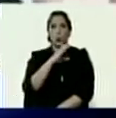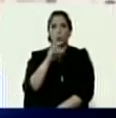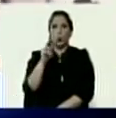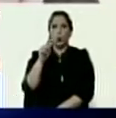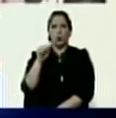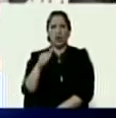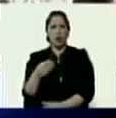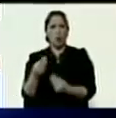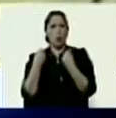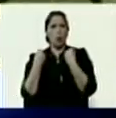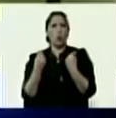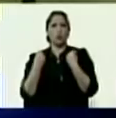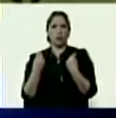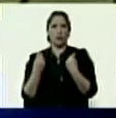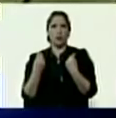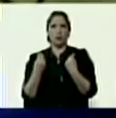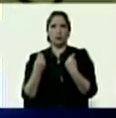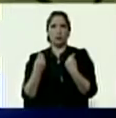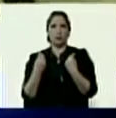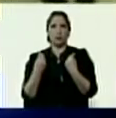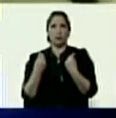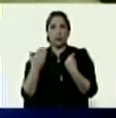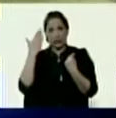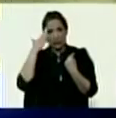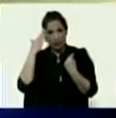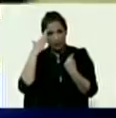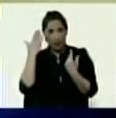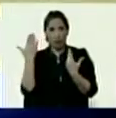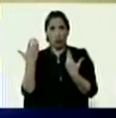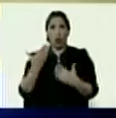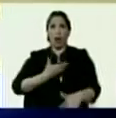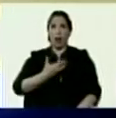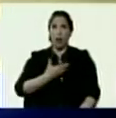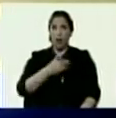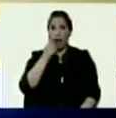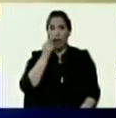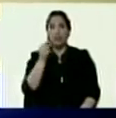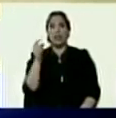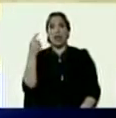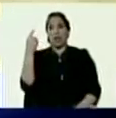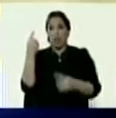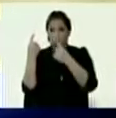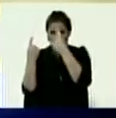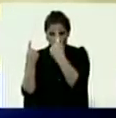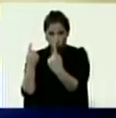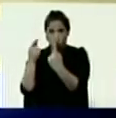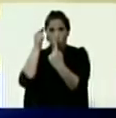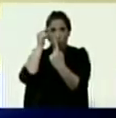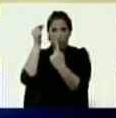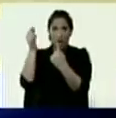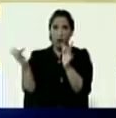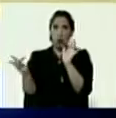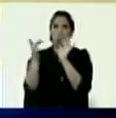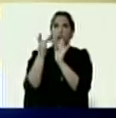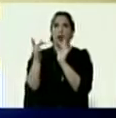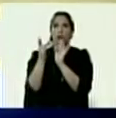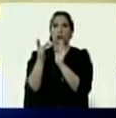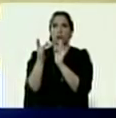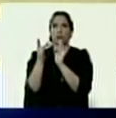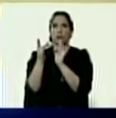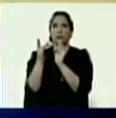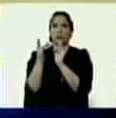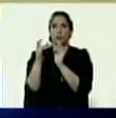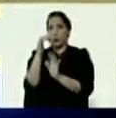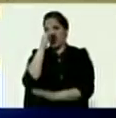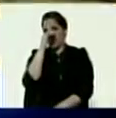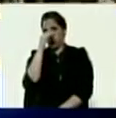posible que, habiendo estado este alcalde y un concejal en contacto con